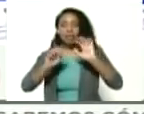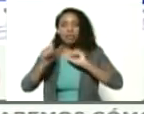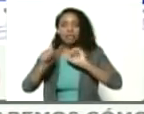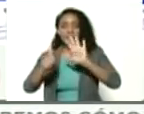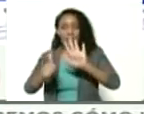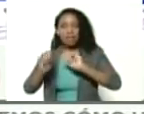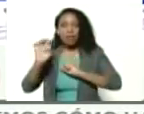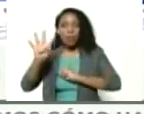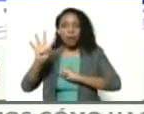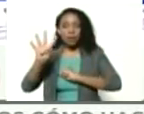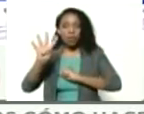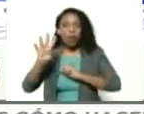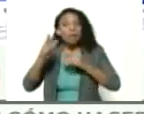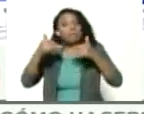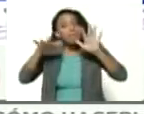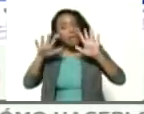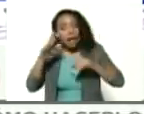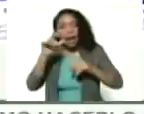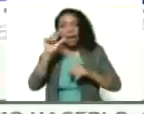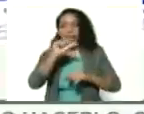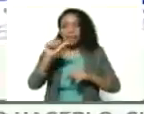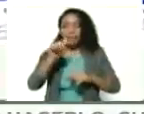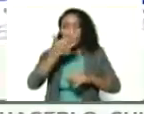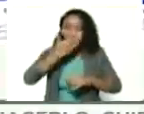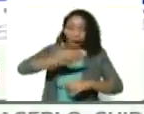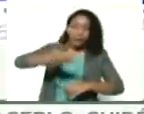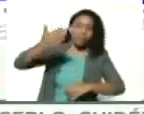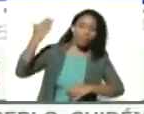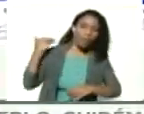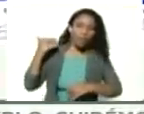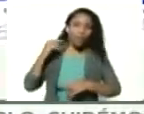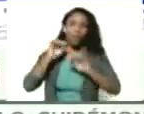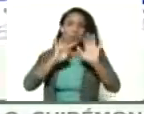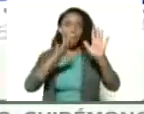8.764. Mientras que la semana anterior tuvimos